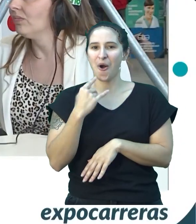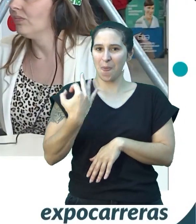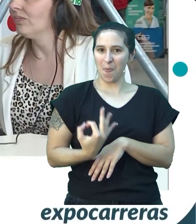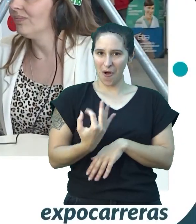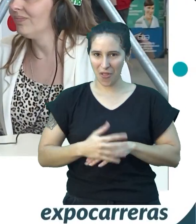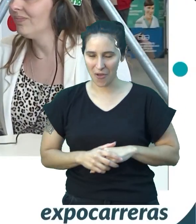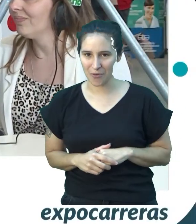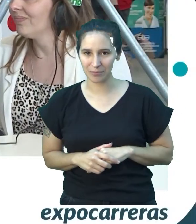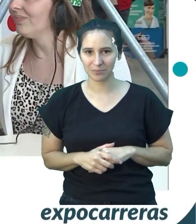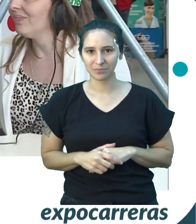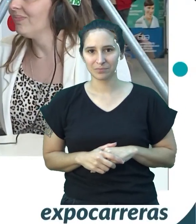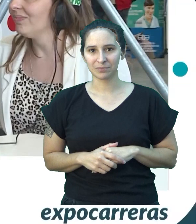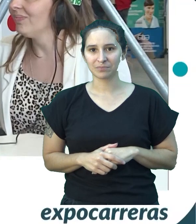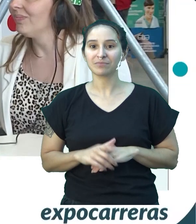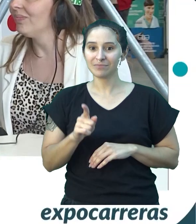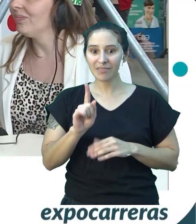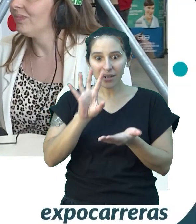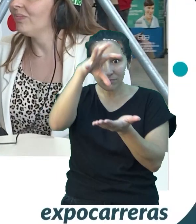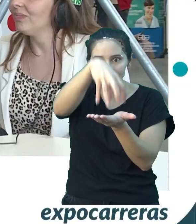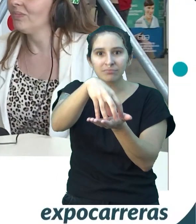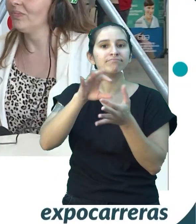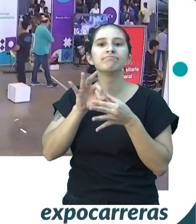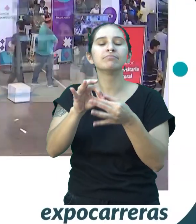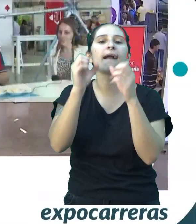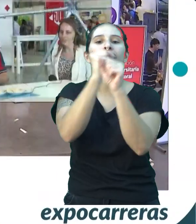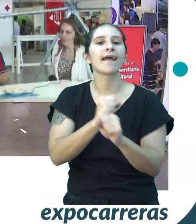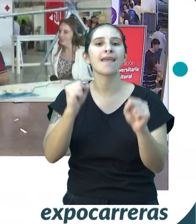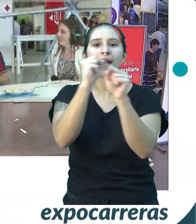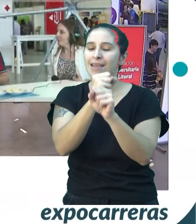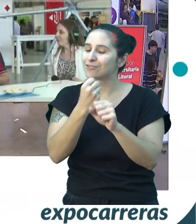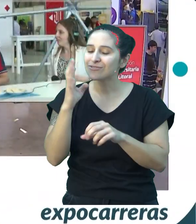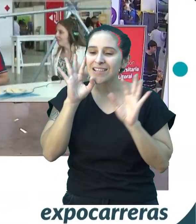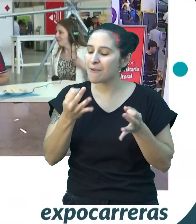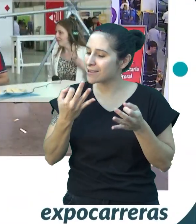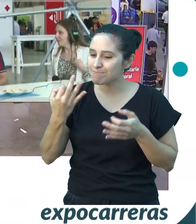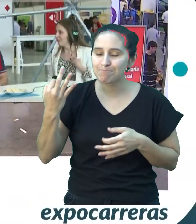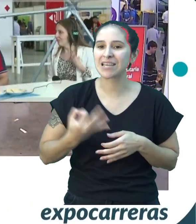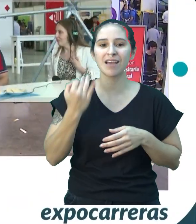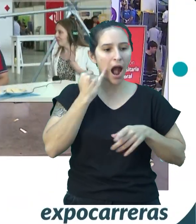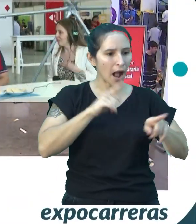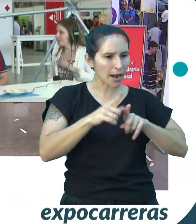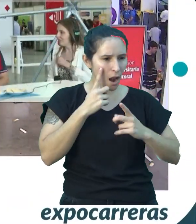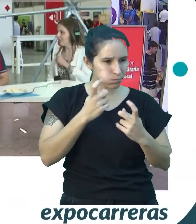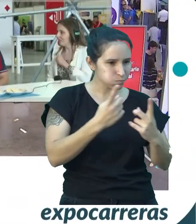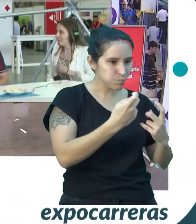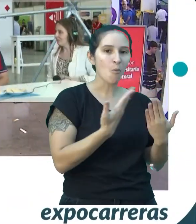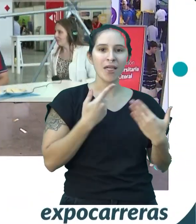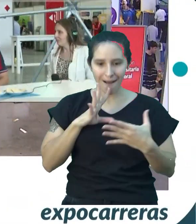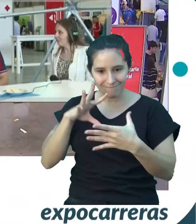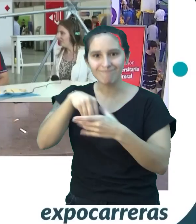Y el rubro era muy ingenieril, sentía que iba a ser específicamente lo que aprendí a hacer en la carrera. Claro. Justo a eso